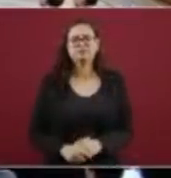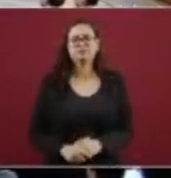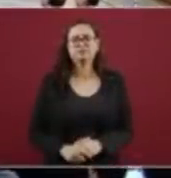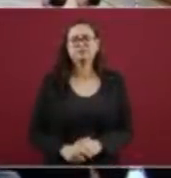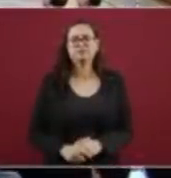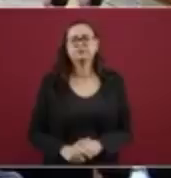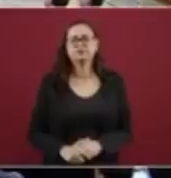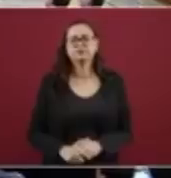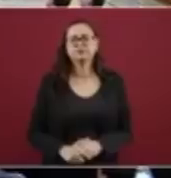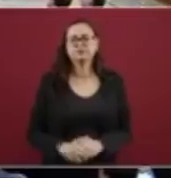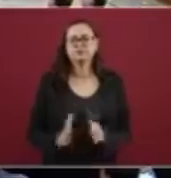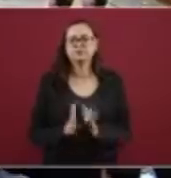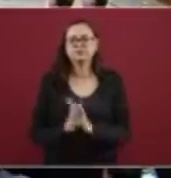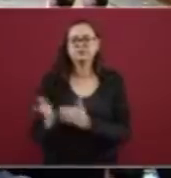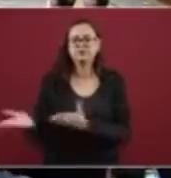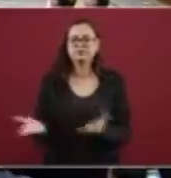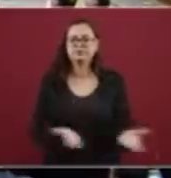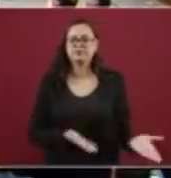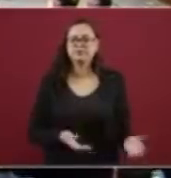Entonces, por favor.